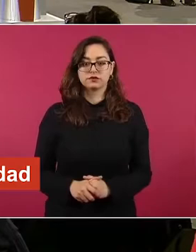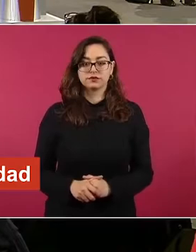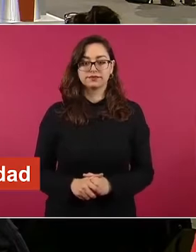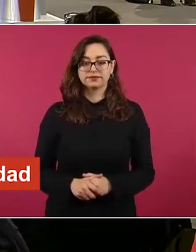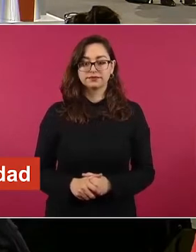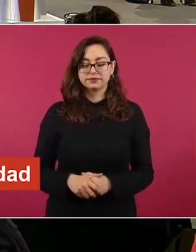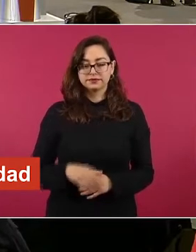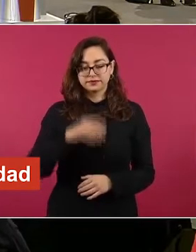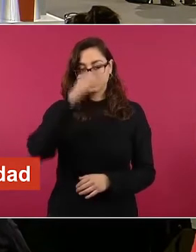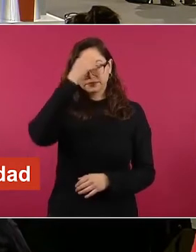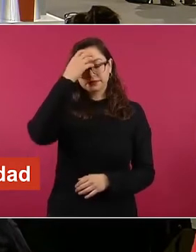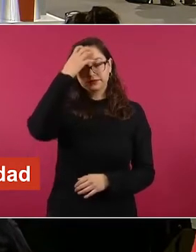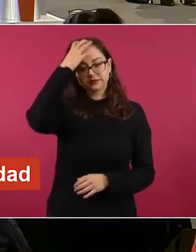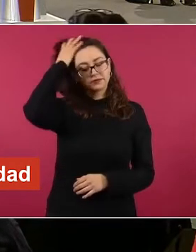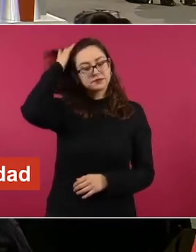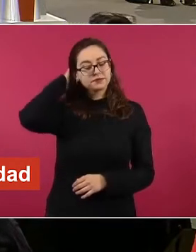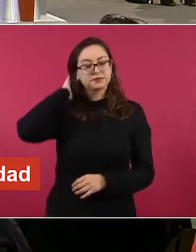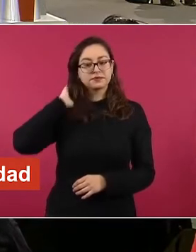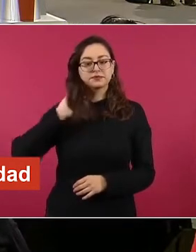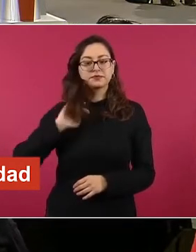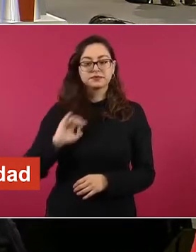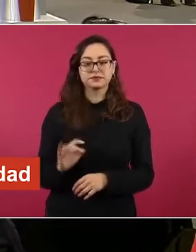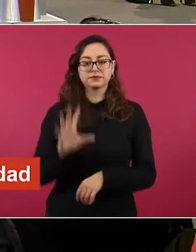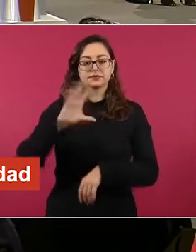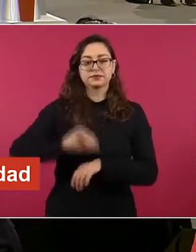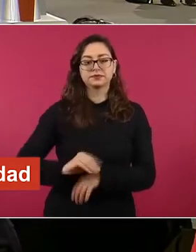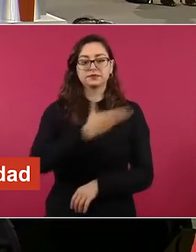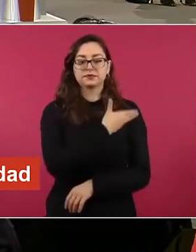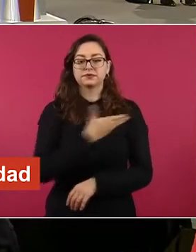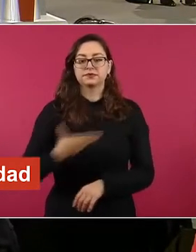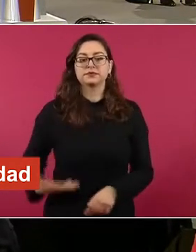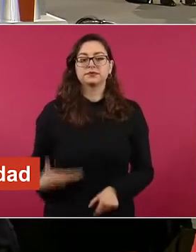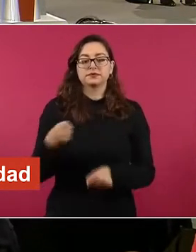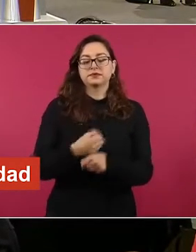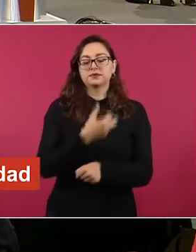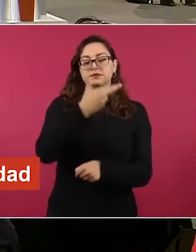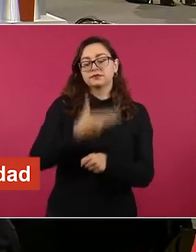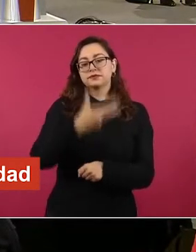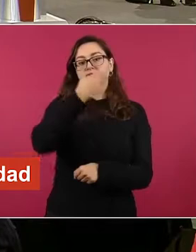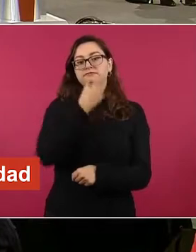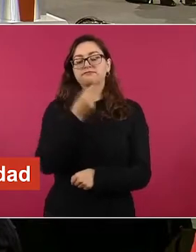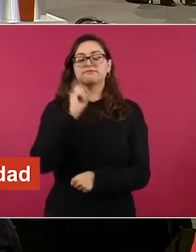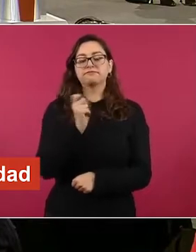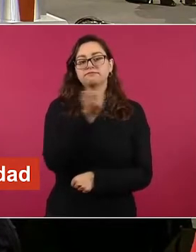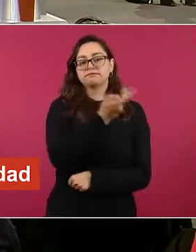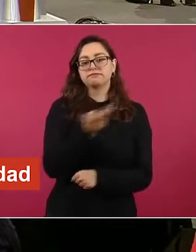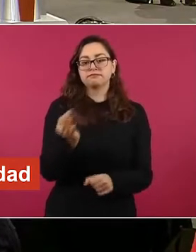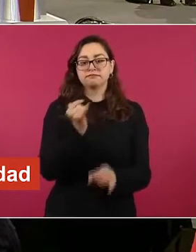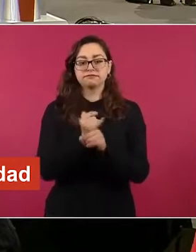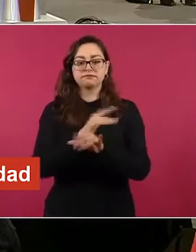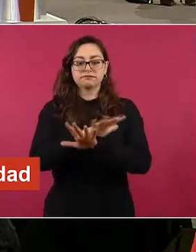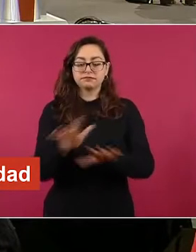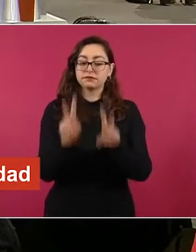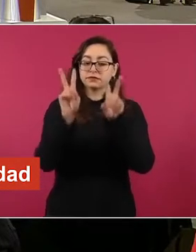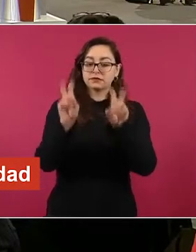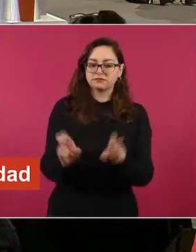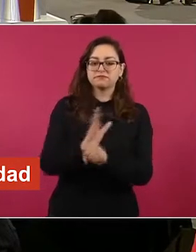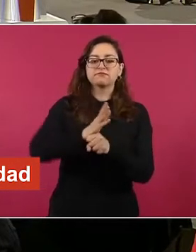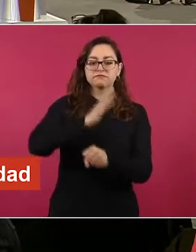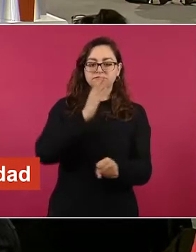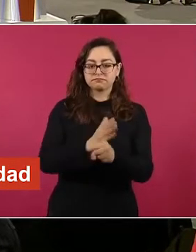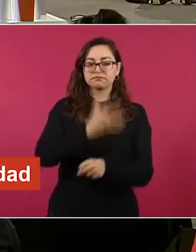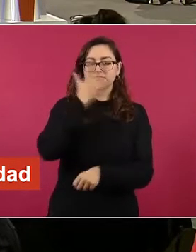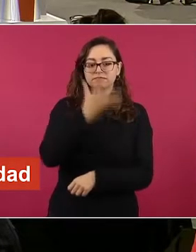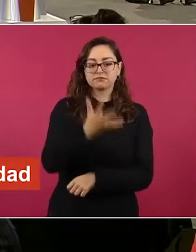Con su permiso, señor presidente, secretarias, secretarios, vamos a dar cuenta del informe cero impunidad. Del 13 al